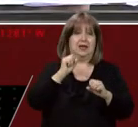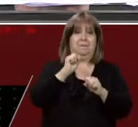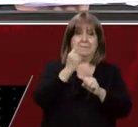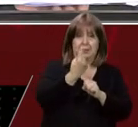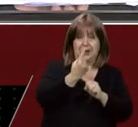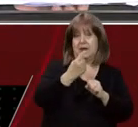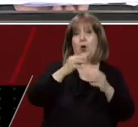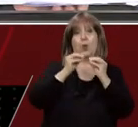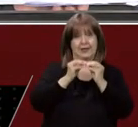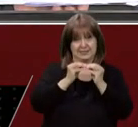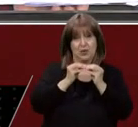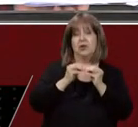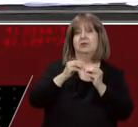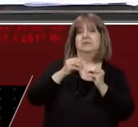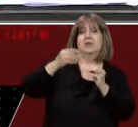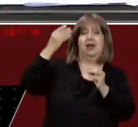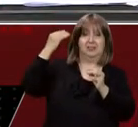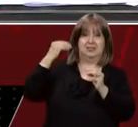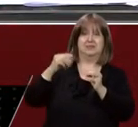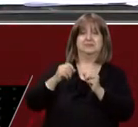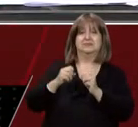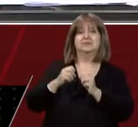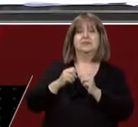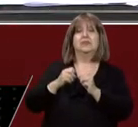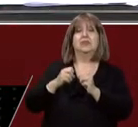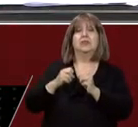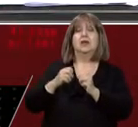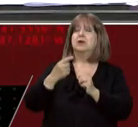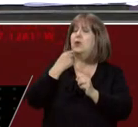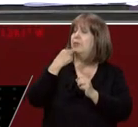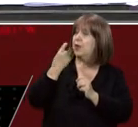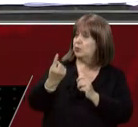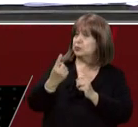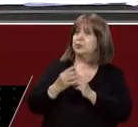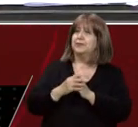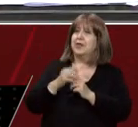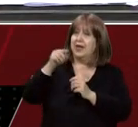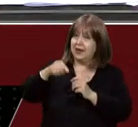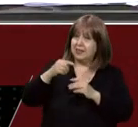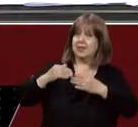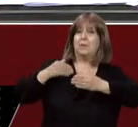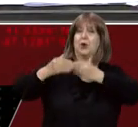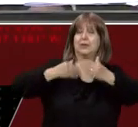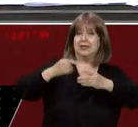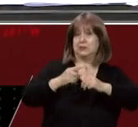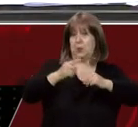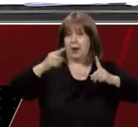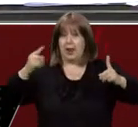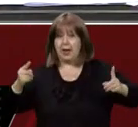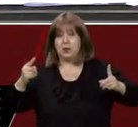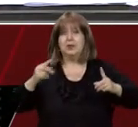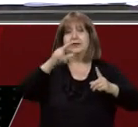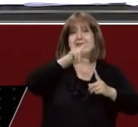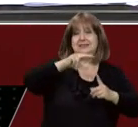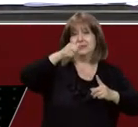también. Me refiero a los dos anteriores, más allá de que a este le decimos el segundo. La pregunta que le hago es, en este proceso larguísimo de